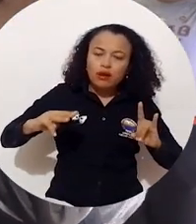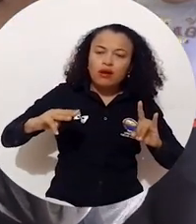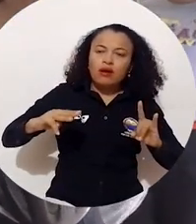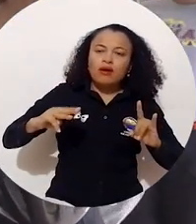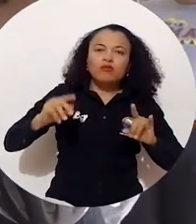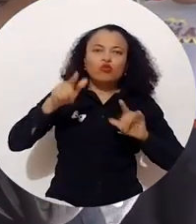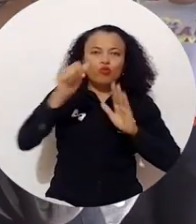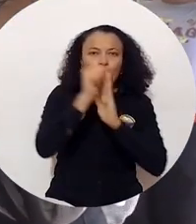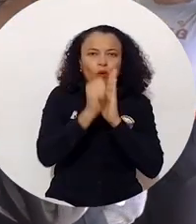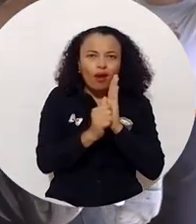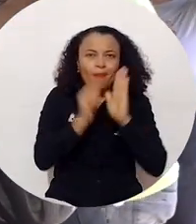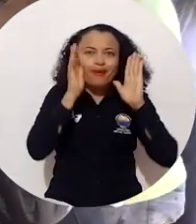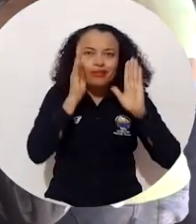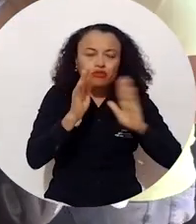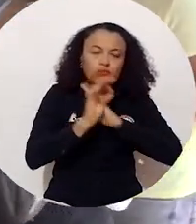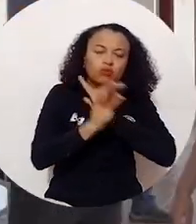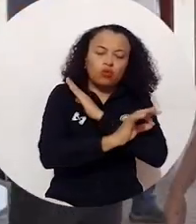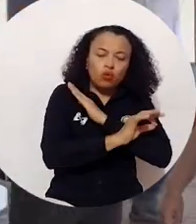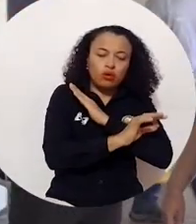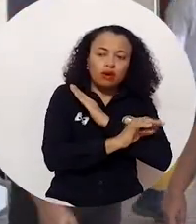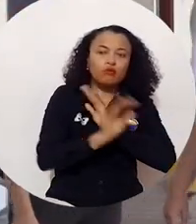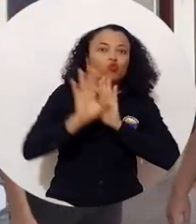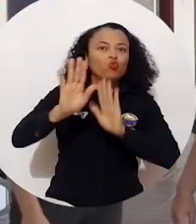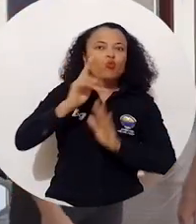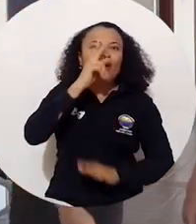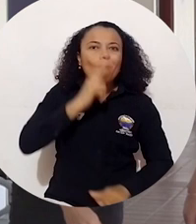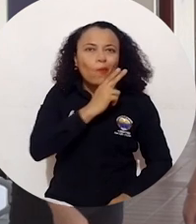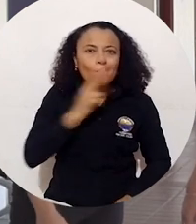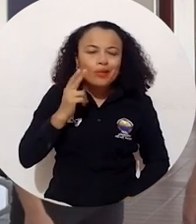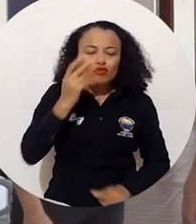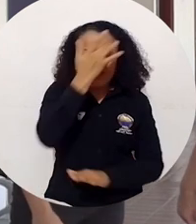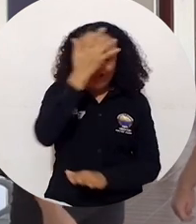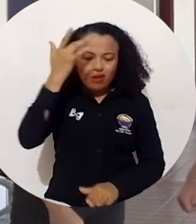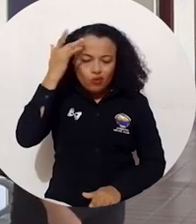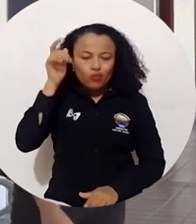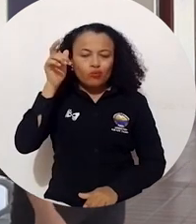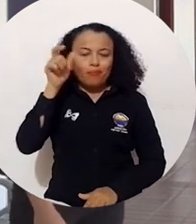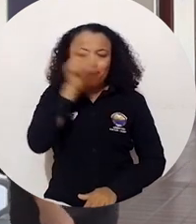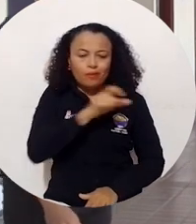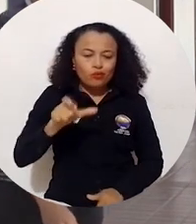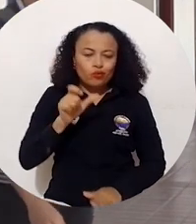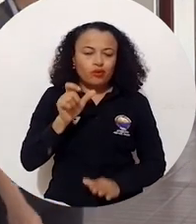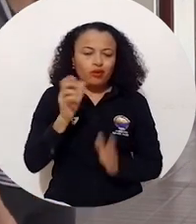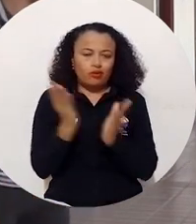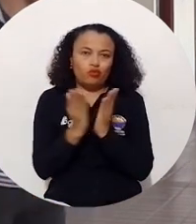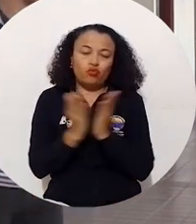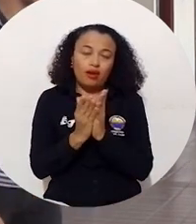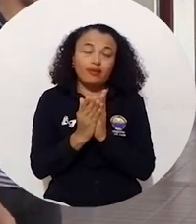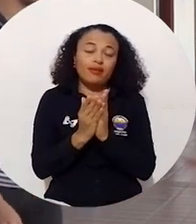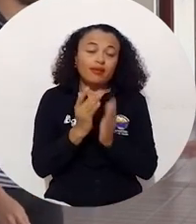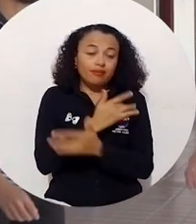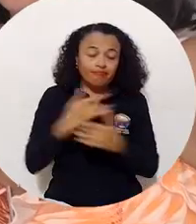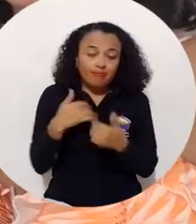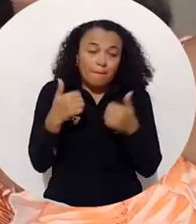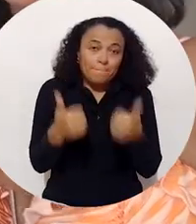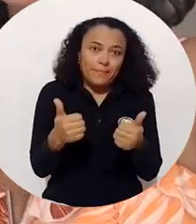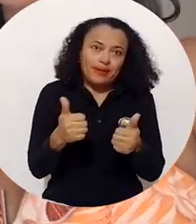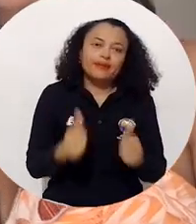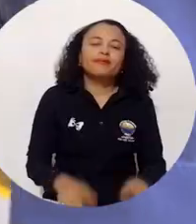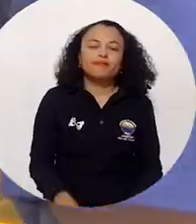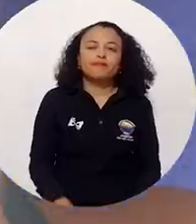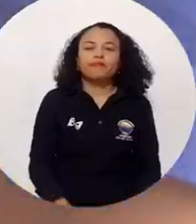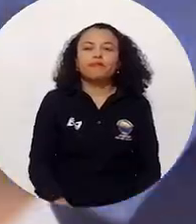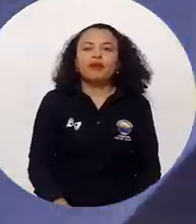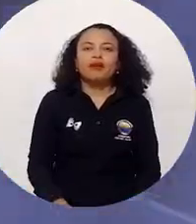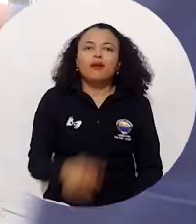el programa de atención psicológica. Es un compromiso con la salud mental de los estudiantes y el bienestar universitario.